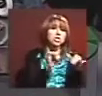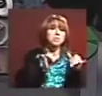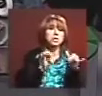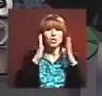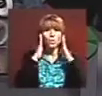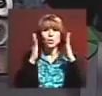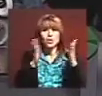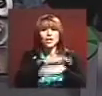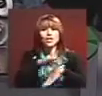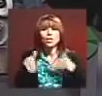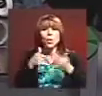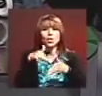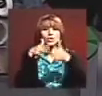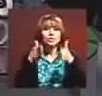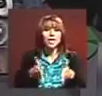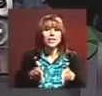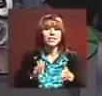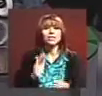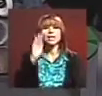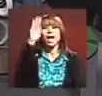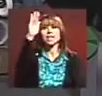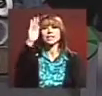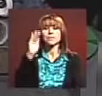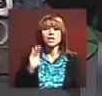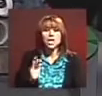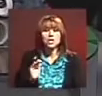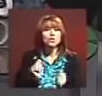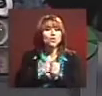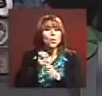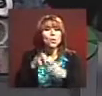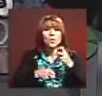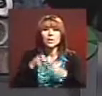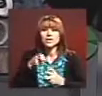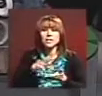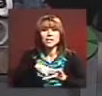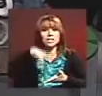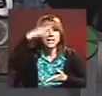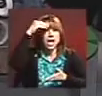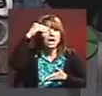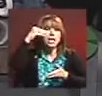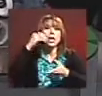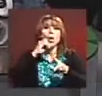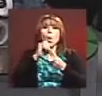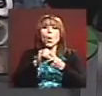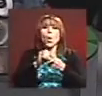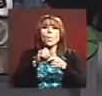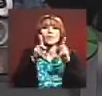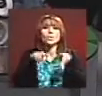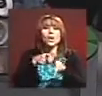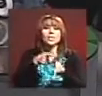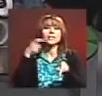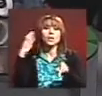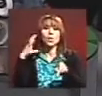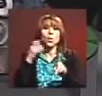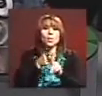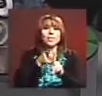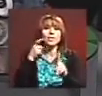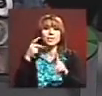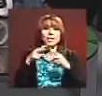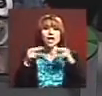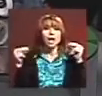sean grandes, pequeños, tengan problemas de aprendizaje o no, una persona que venga de Nicaragua, de Colombia, de El